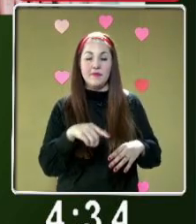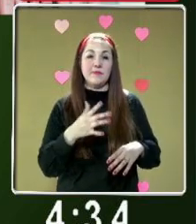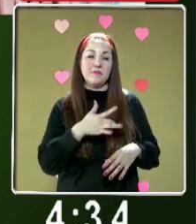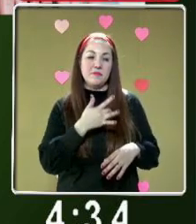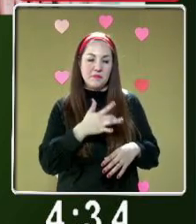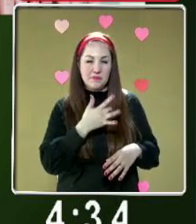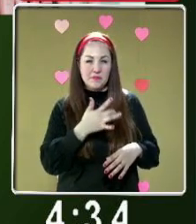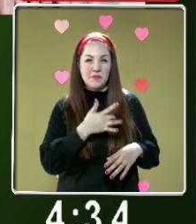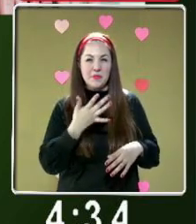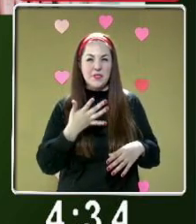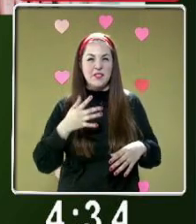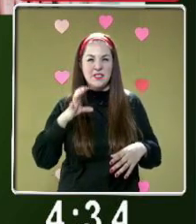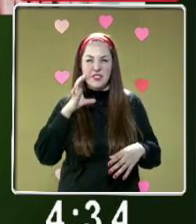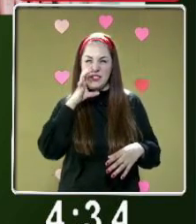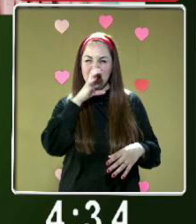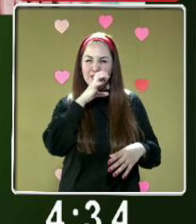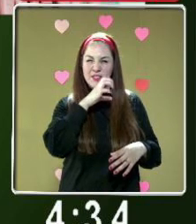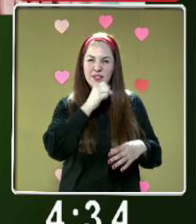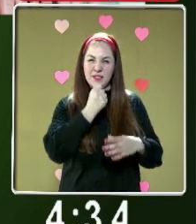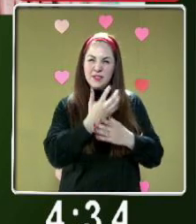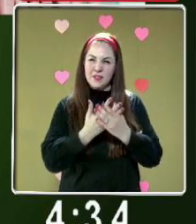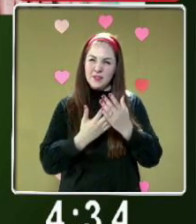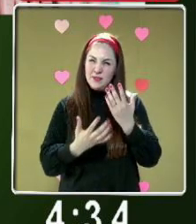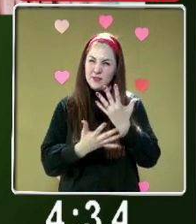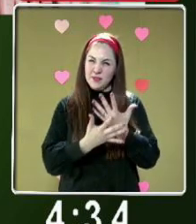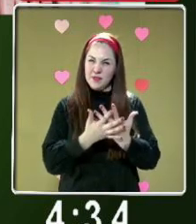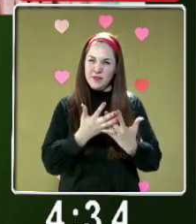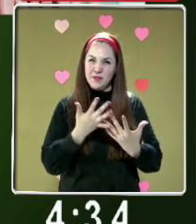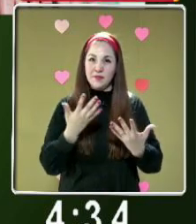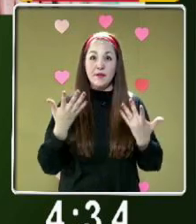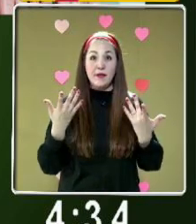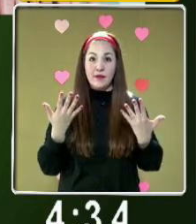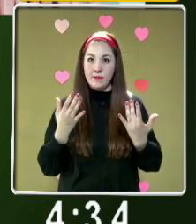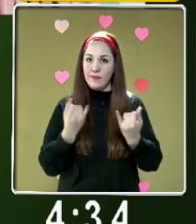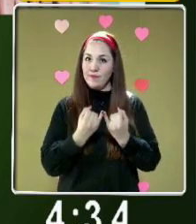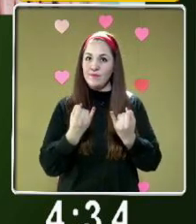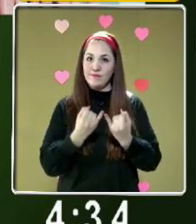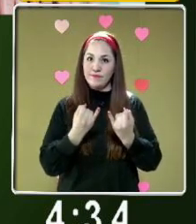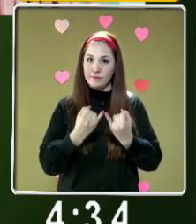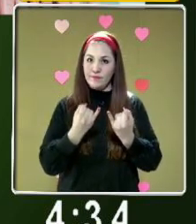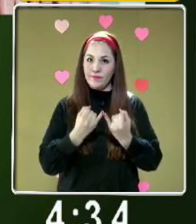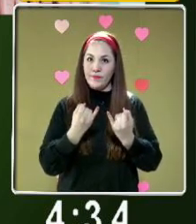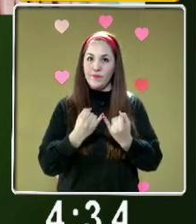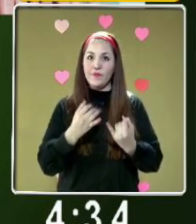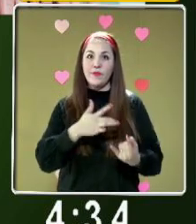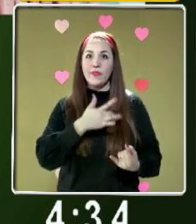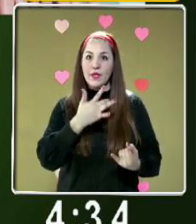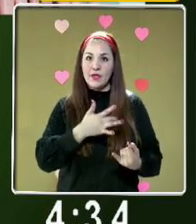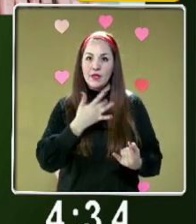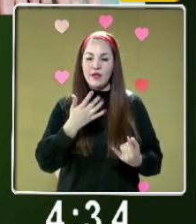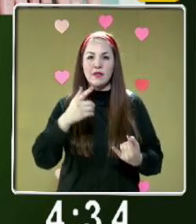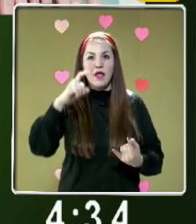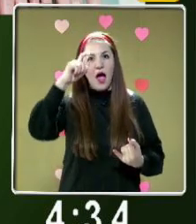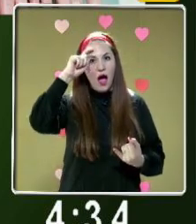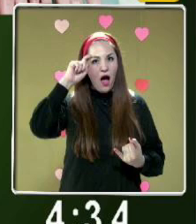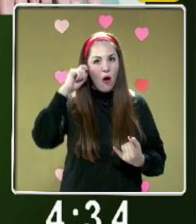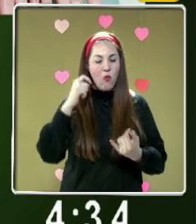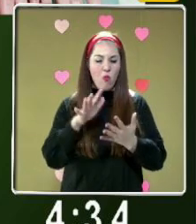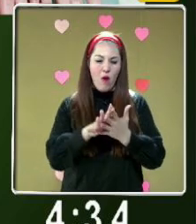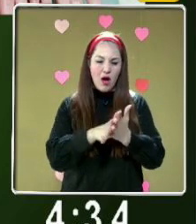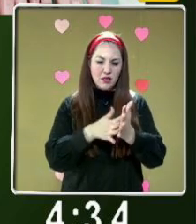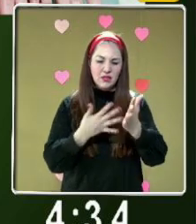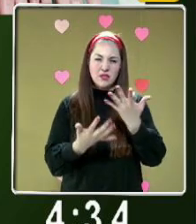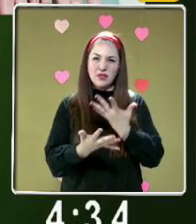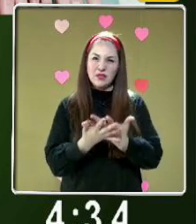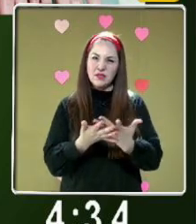sentirnos un poco más calientes, pues hasta inclusive las manos se pueden sentir con un poco de sudor o